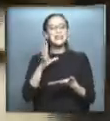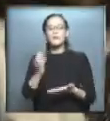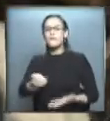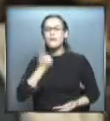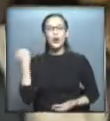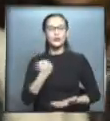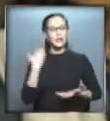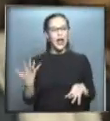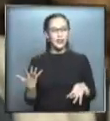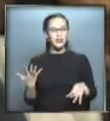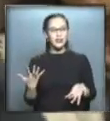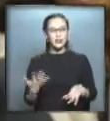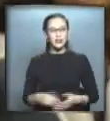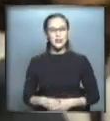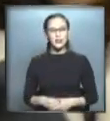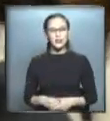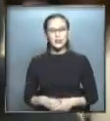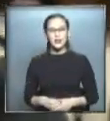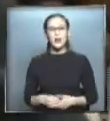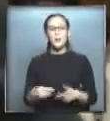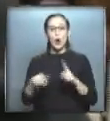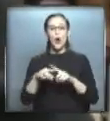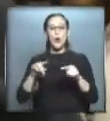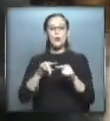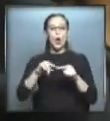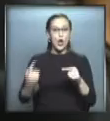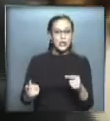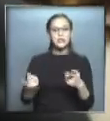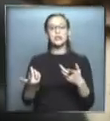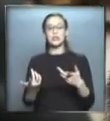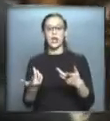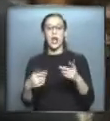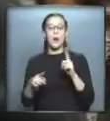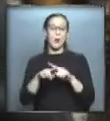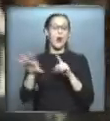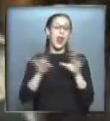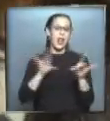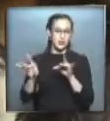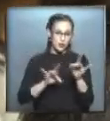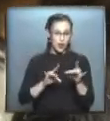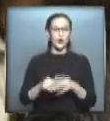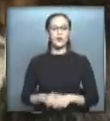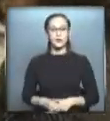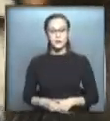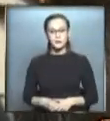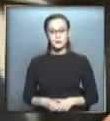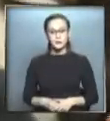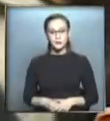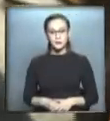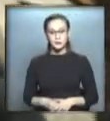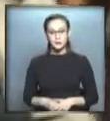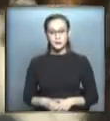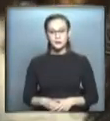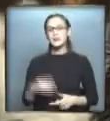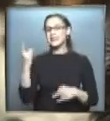consolidar las estructuras políticas, los frentes políticos para dedicar a las elecciones. Es algo que se practica obviamente en